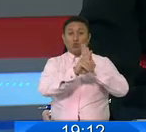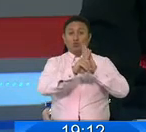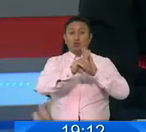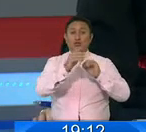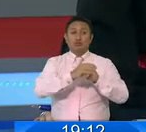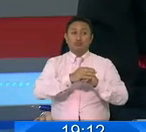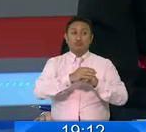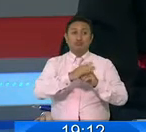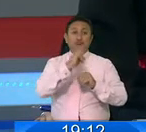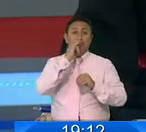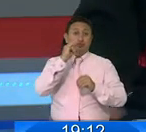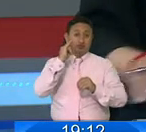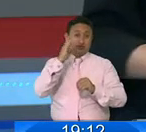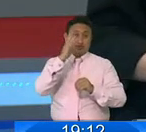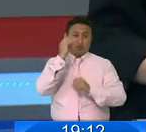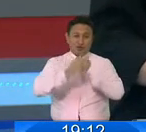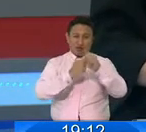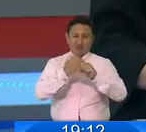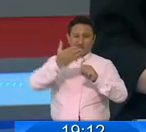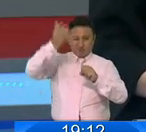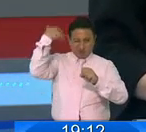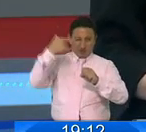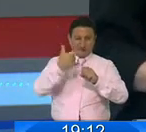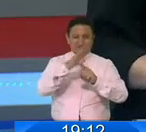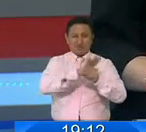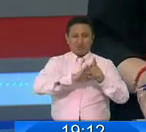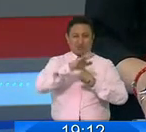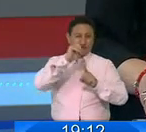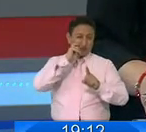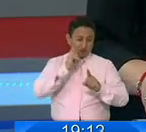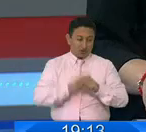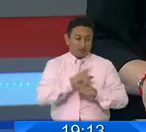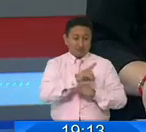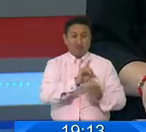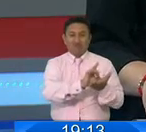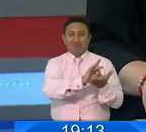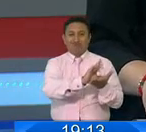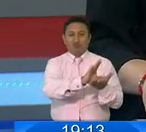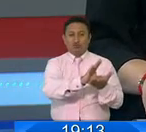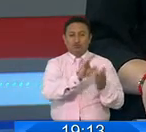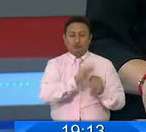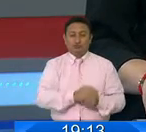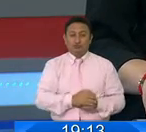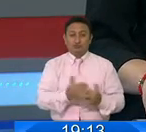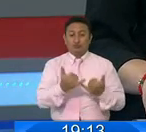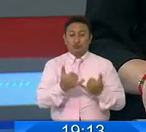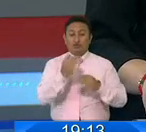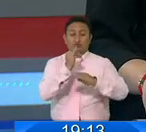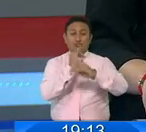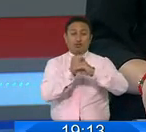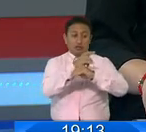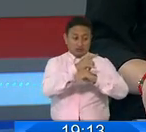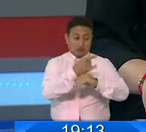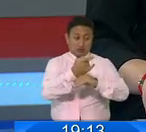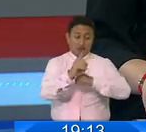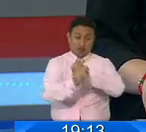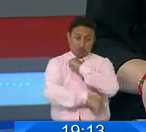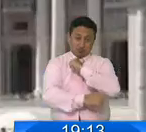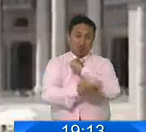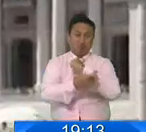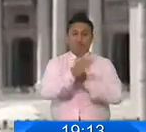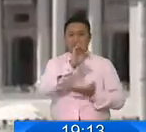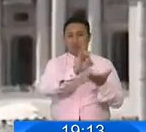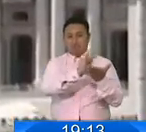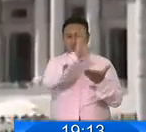hace más de 50 años la decisión de la santa sede es la máxima pena que la iglesia puede infligir para estos delitos